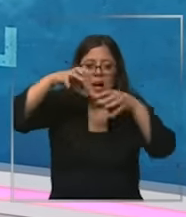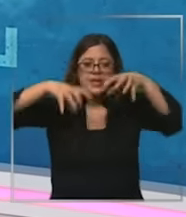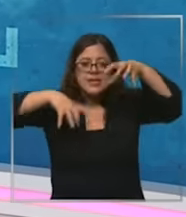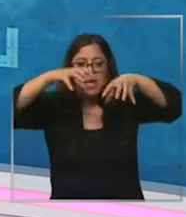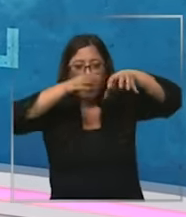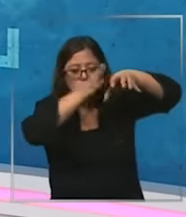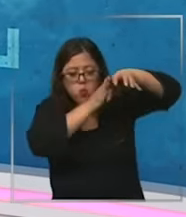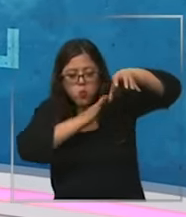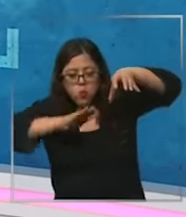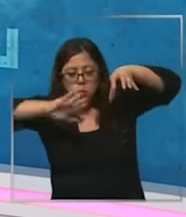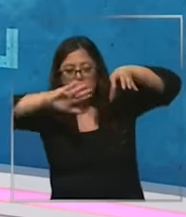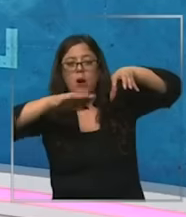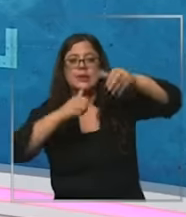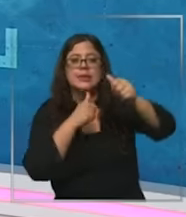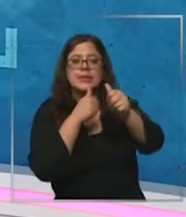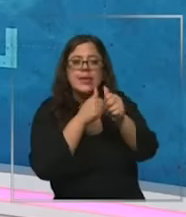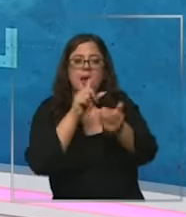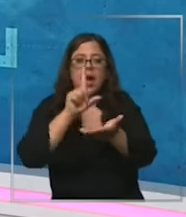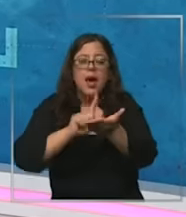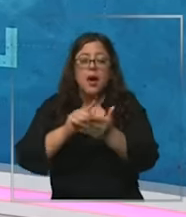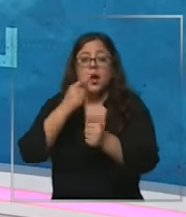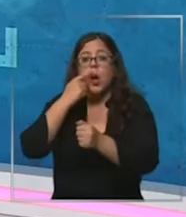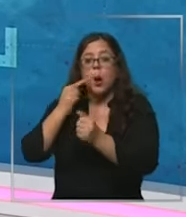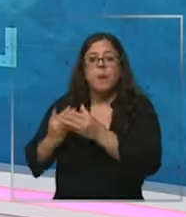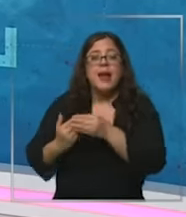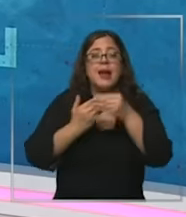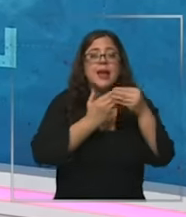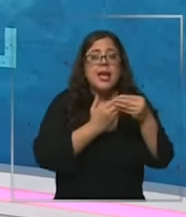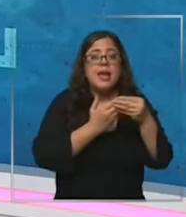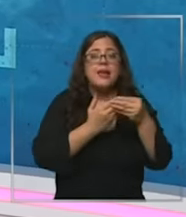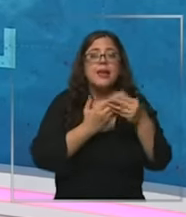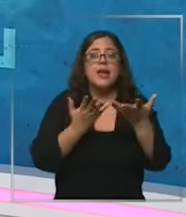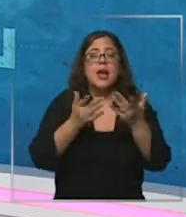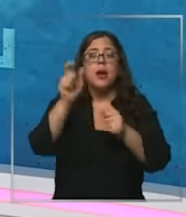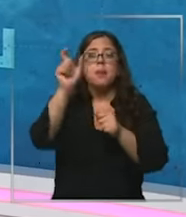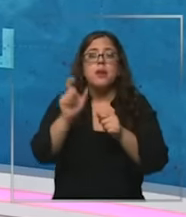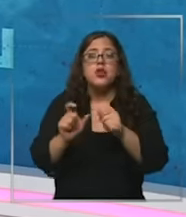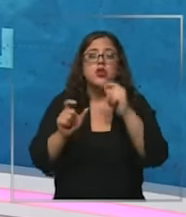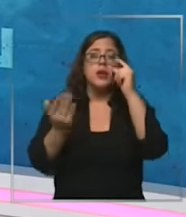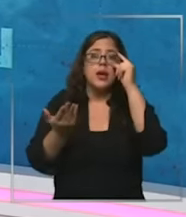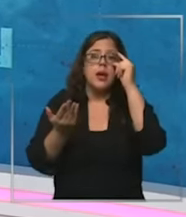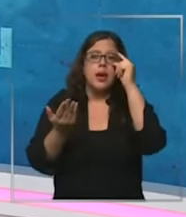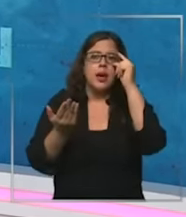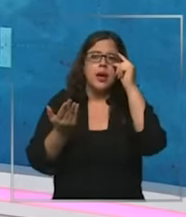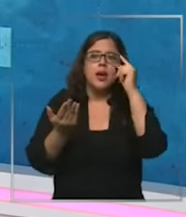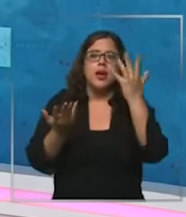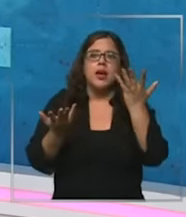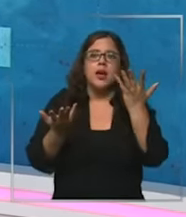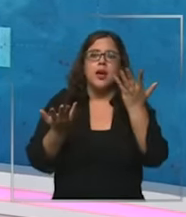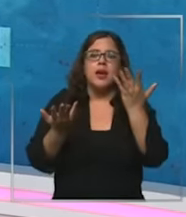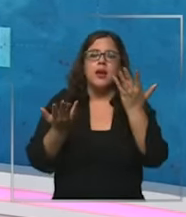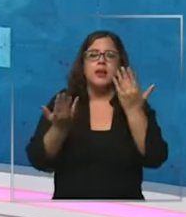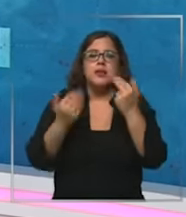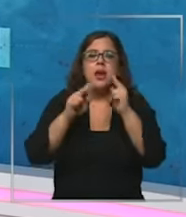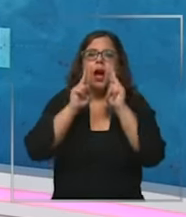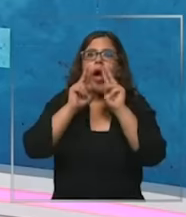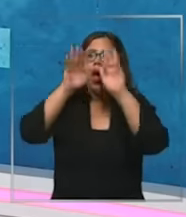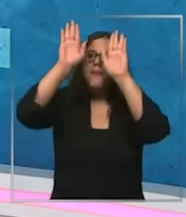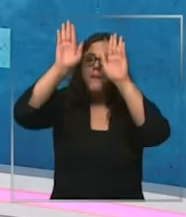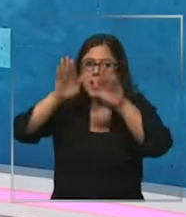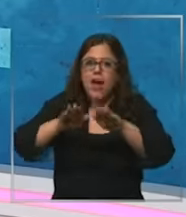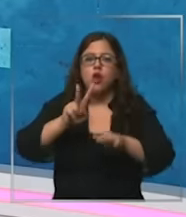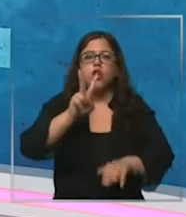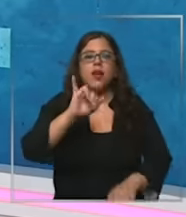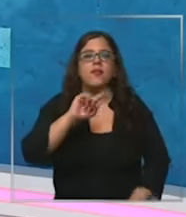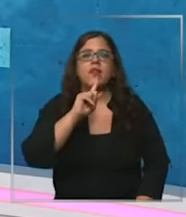aledaños a esa localidad, y el líder de este grupo era un admirador confeso de Vito Corleone, al punto que